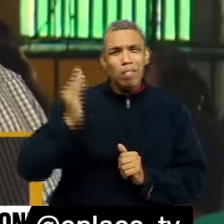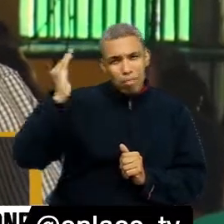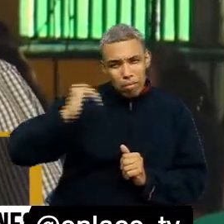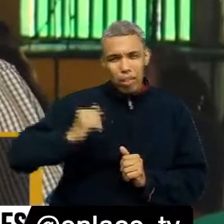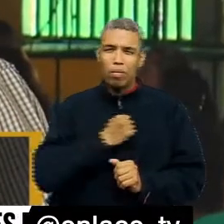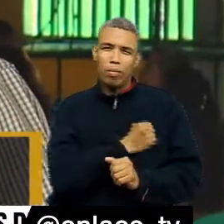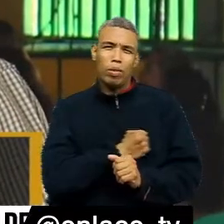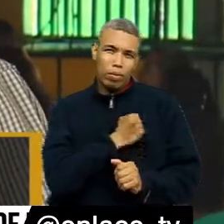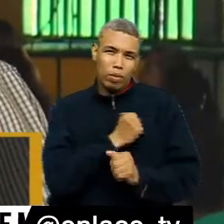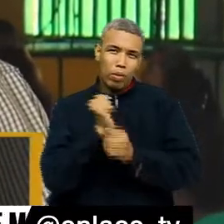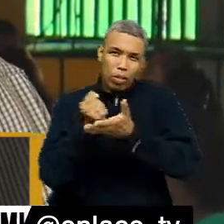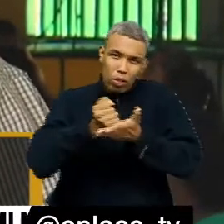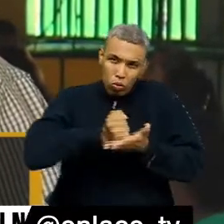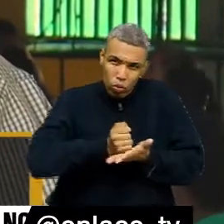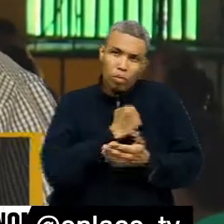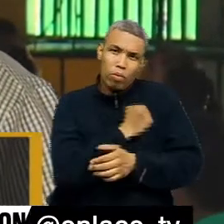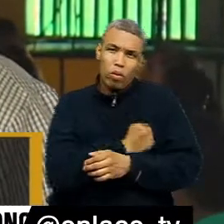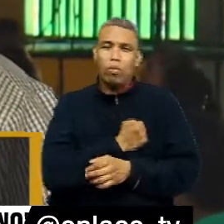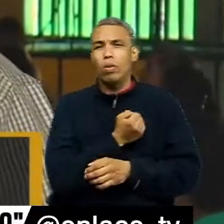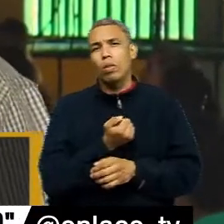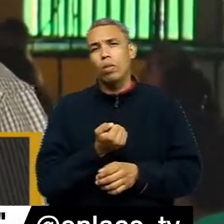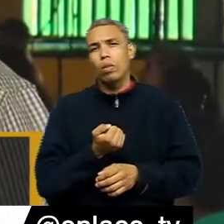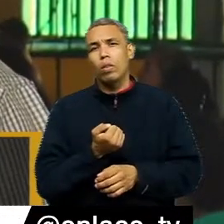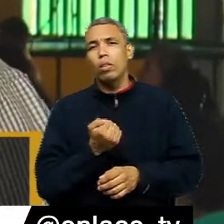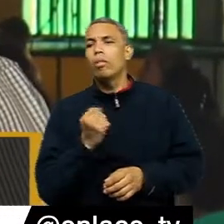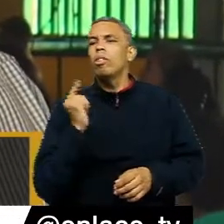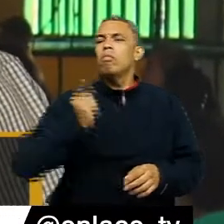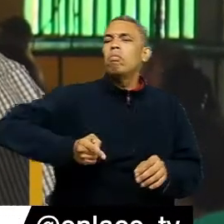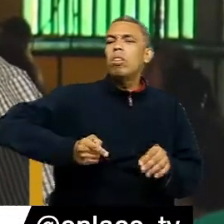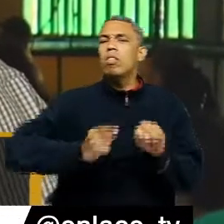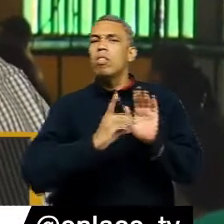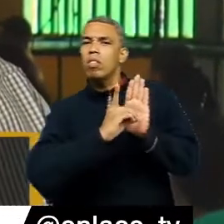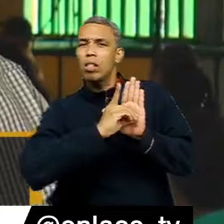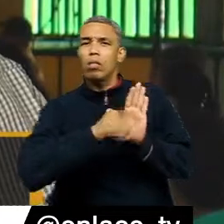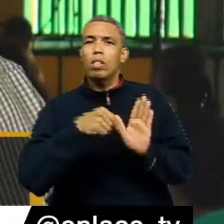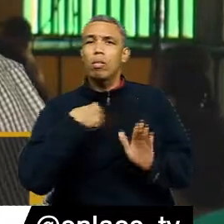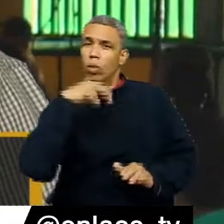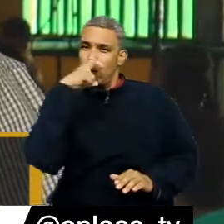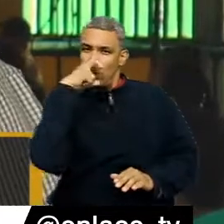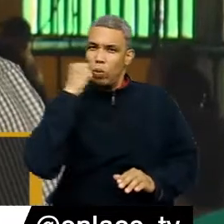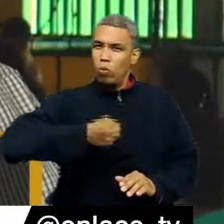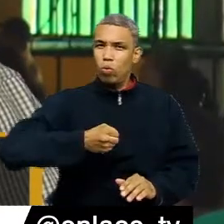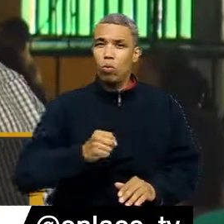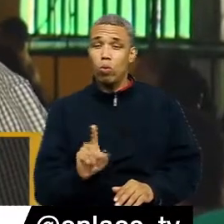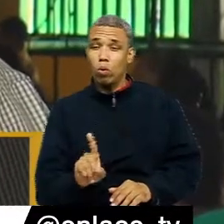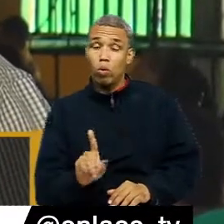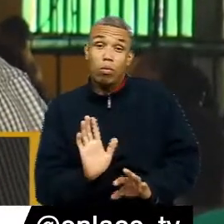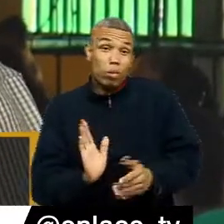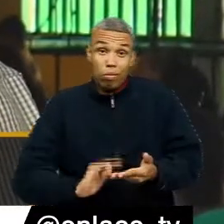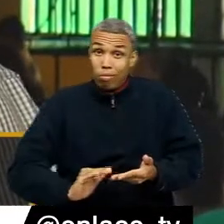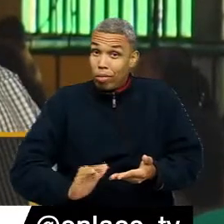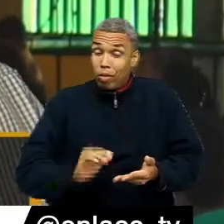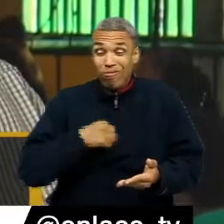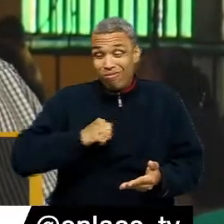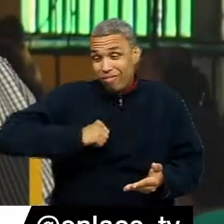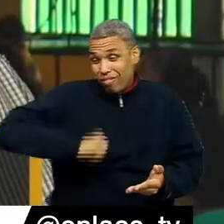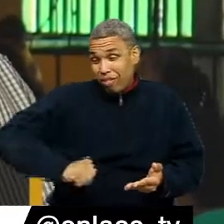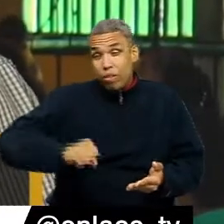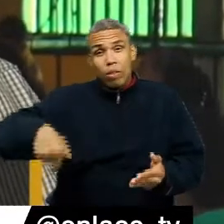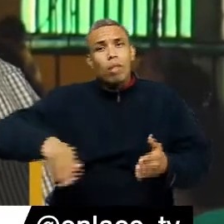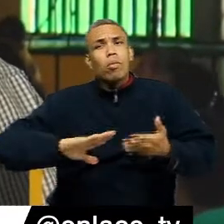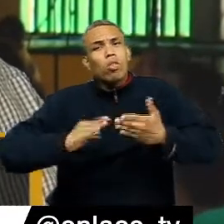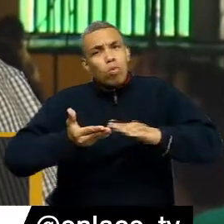comunidades para que podamos de una u otra forma llevar la voz. Si nos toca llevarla al mismo Congreso de la República, lo haremos para defender los derechos que tenemos las